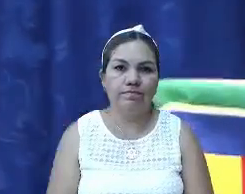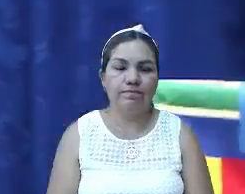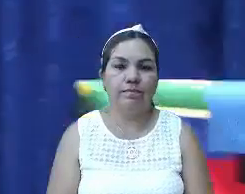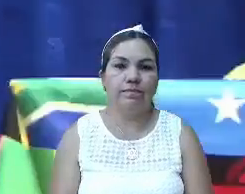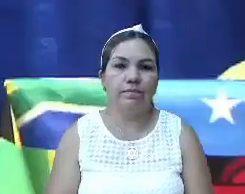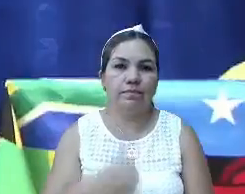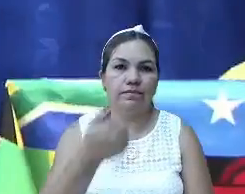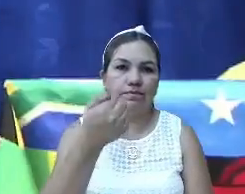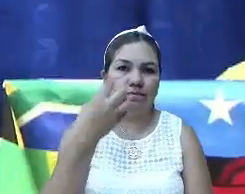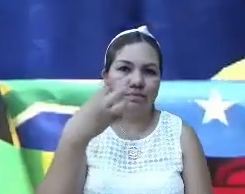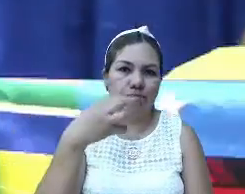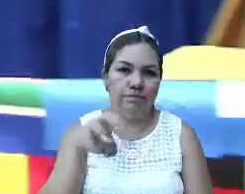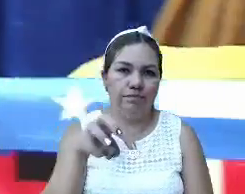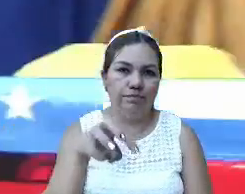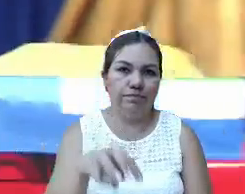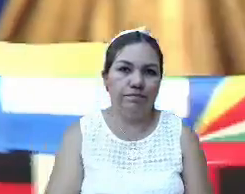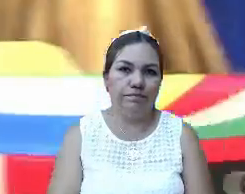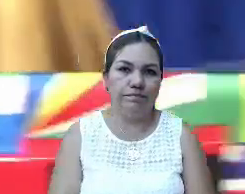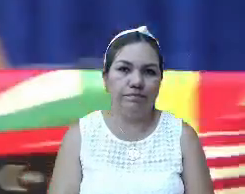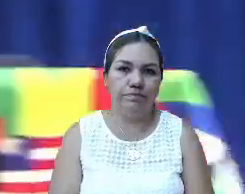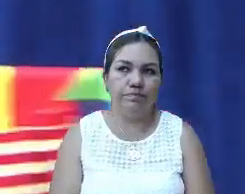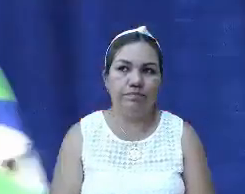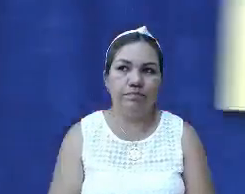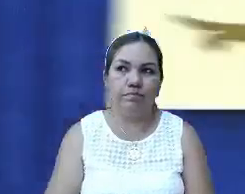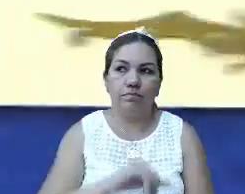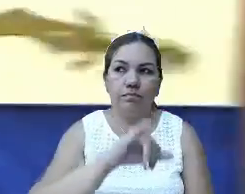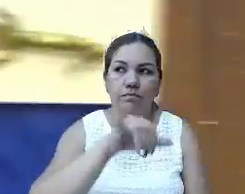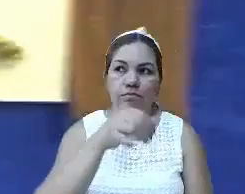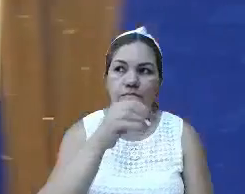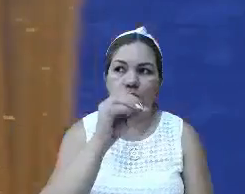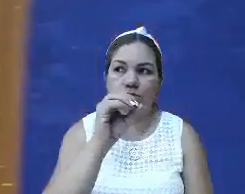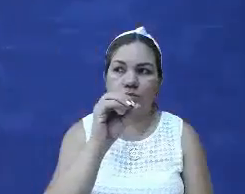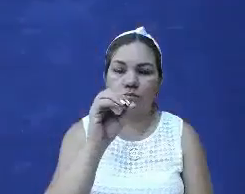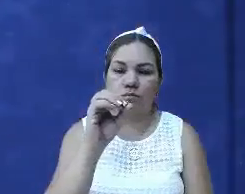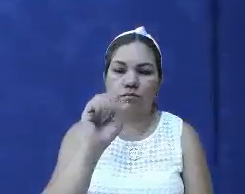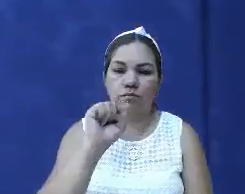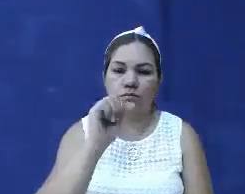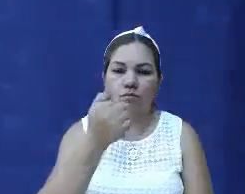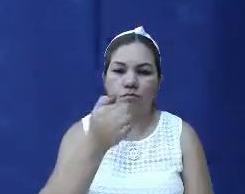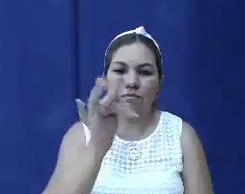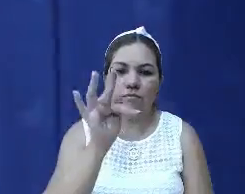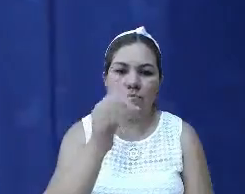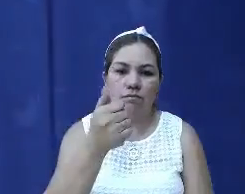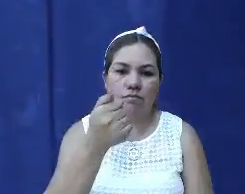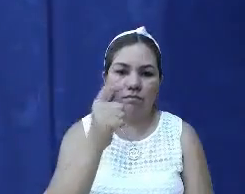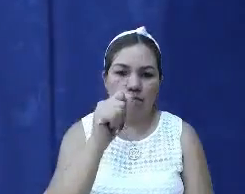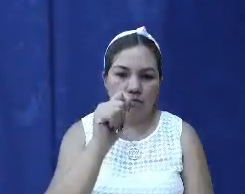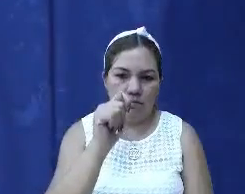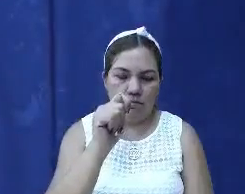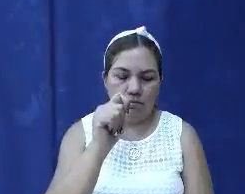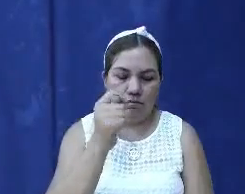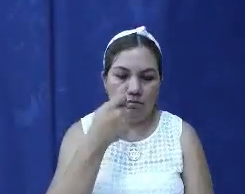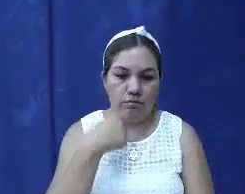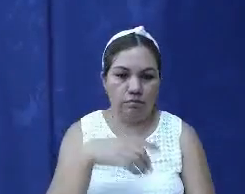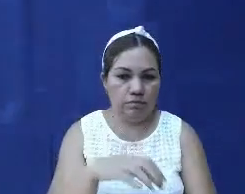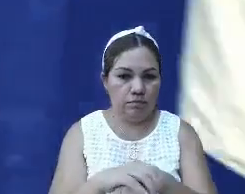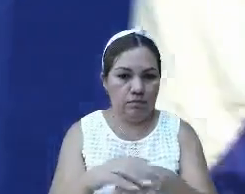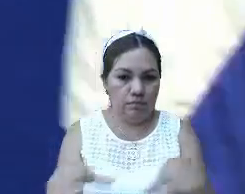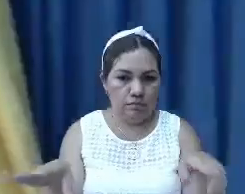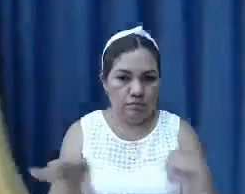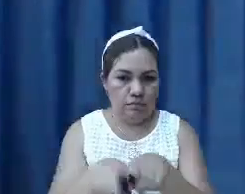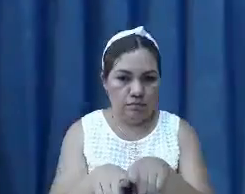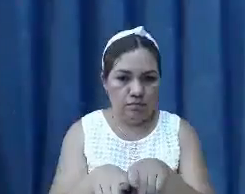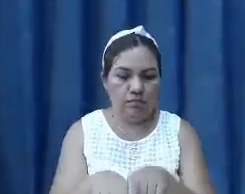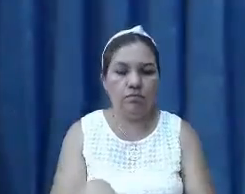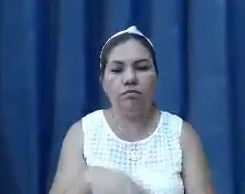Amén. Entonces, Josafat, un rey justo, se alió con un personaje llamado Acab,